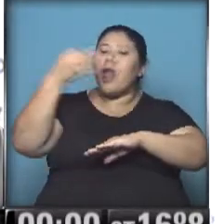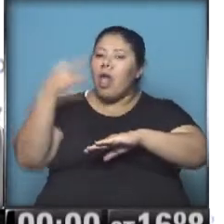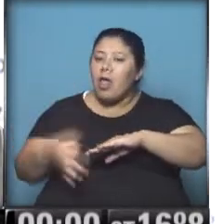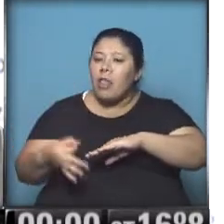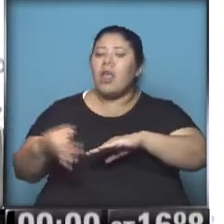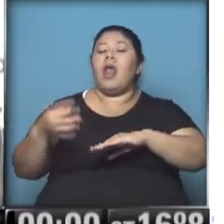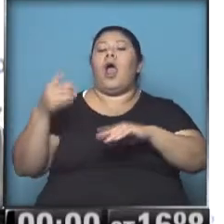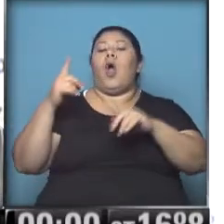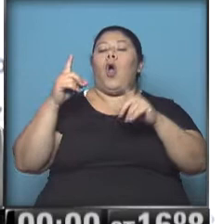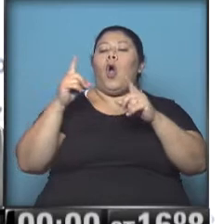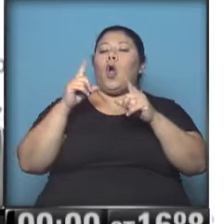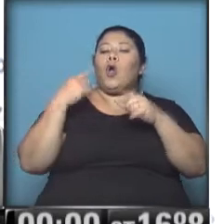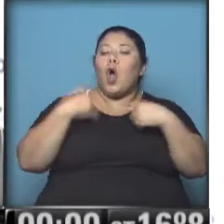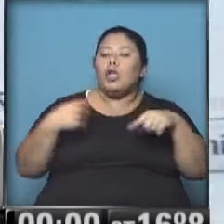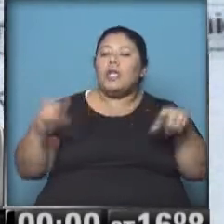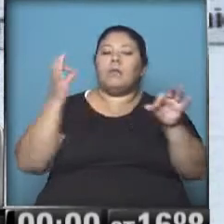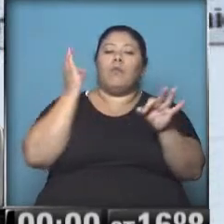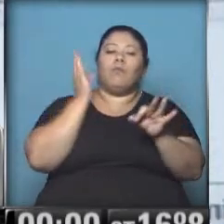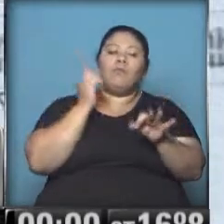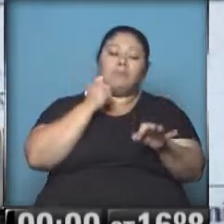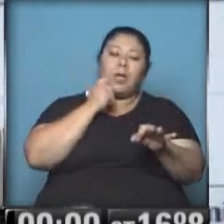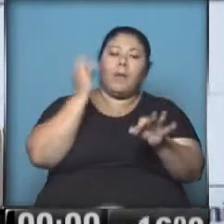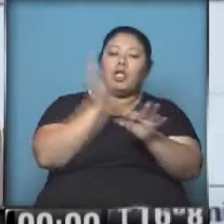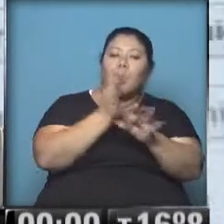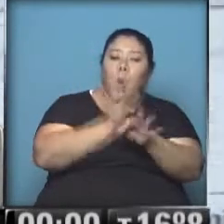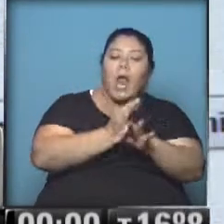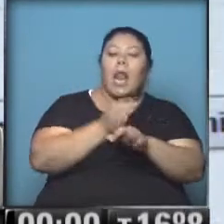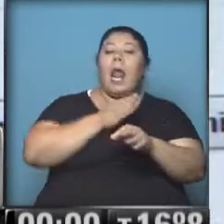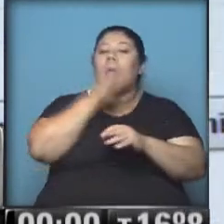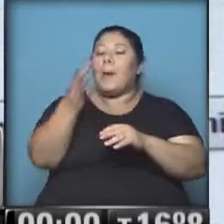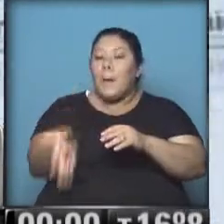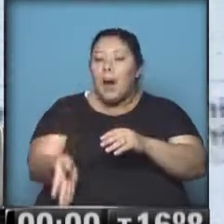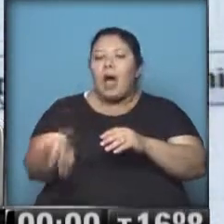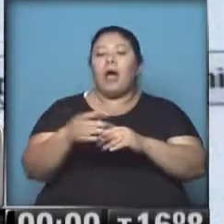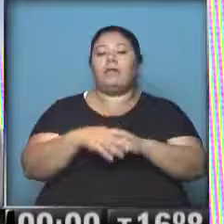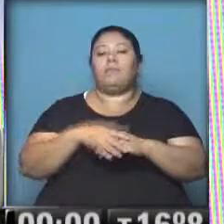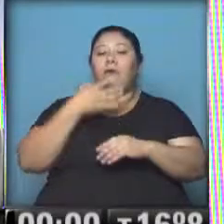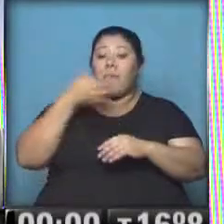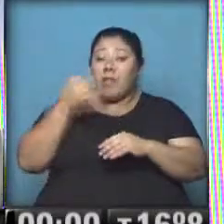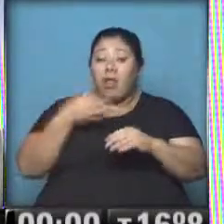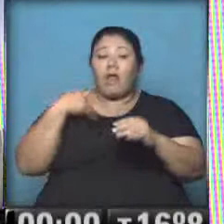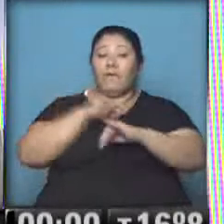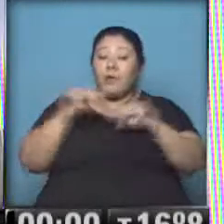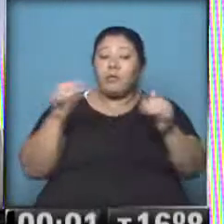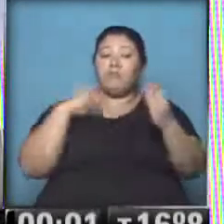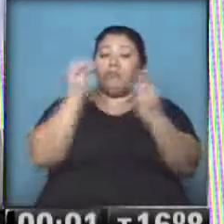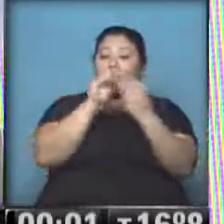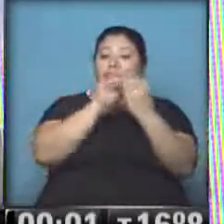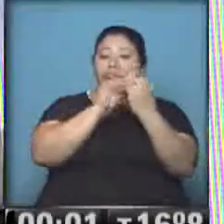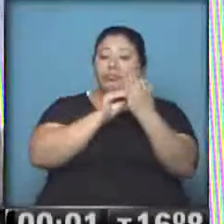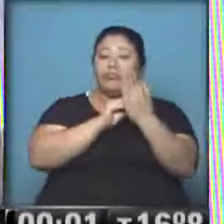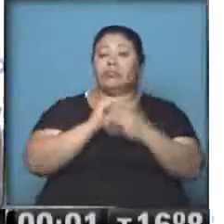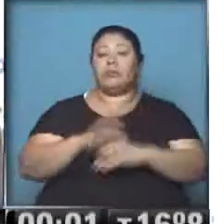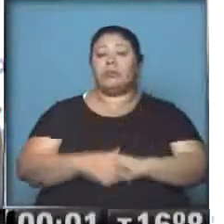las escuelas a las que concurren. Si suben información no conveniente, generan situaciones de riesgo que también ocurren en la